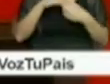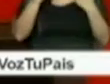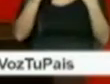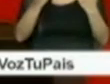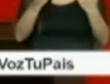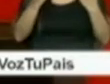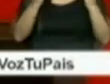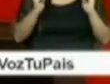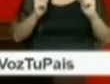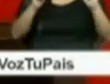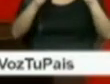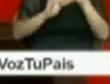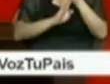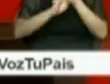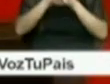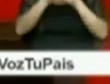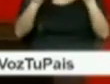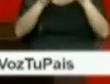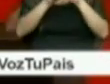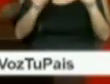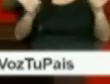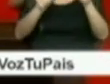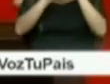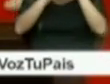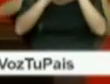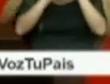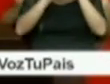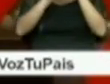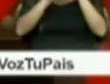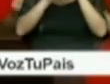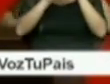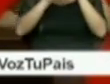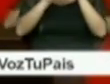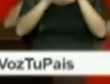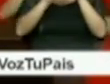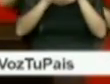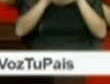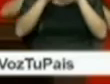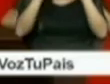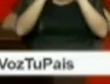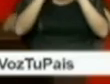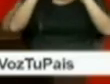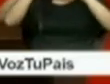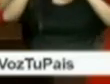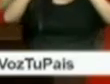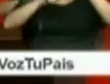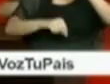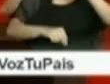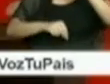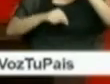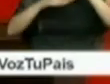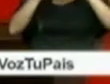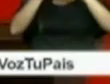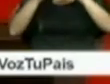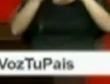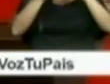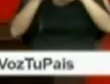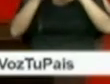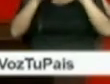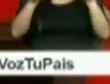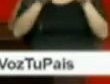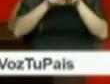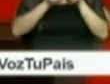oportunidades de desarrollo el uno para el otro. La profundización de la cooperación